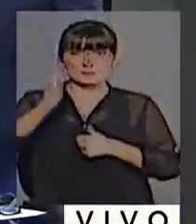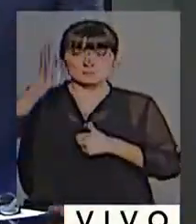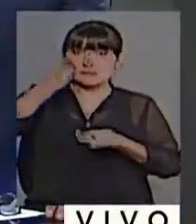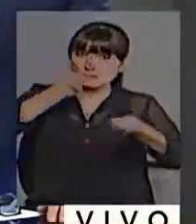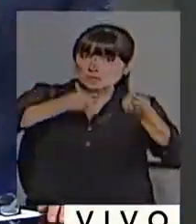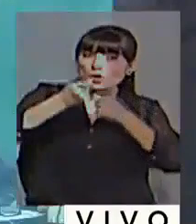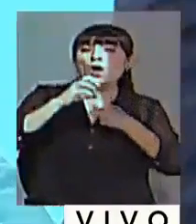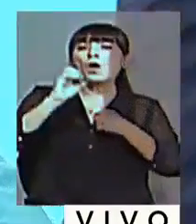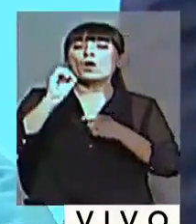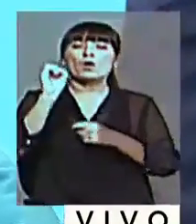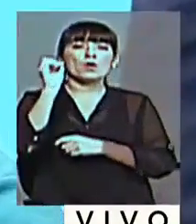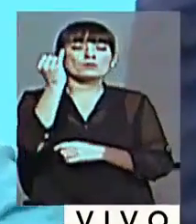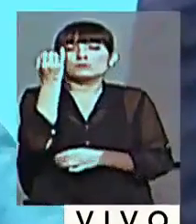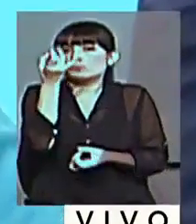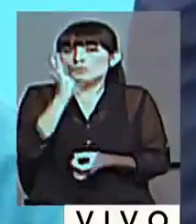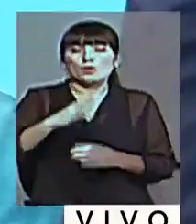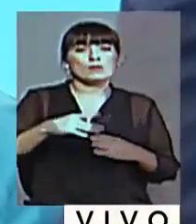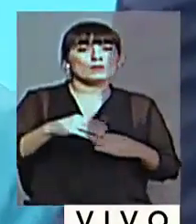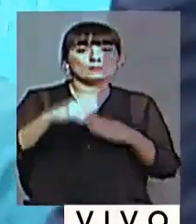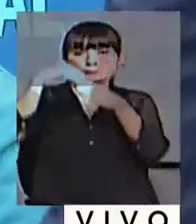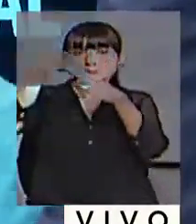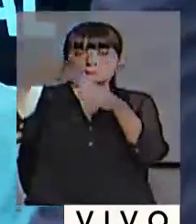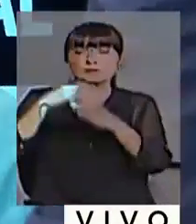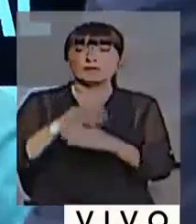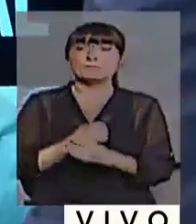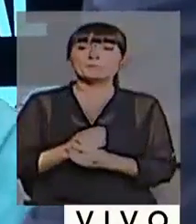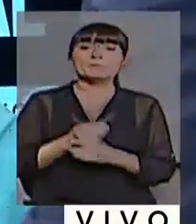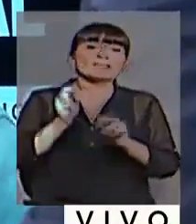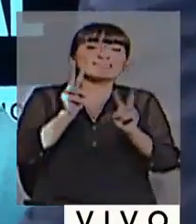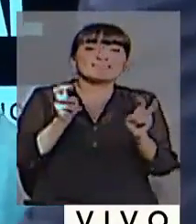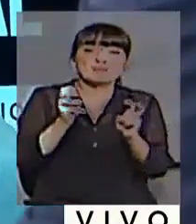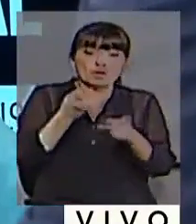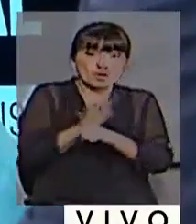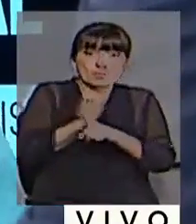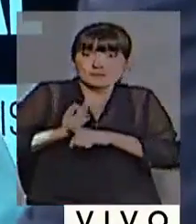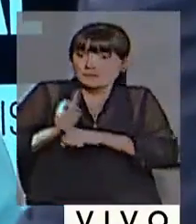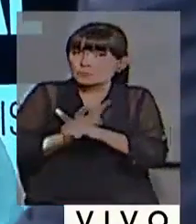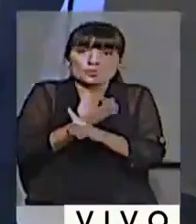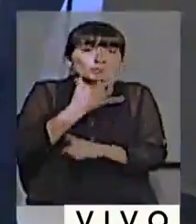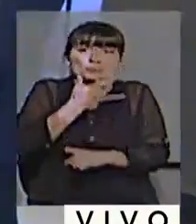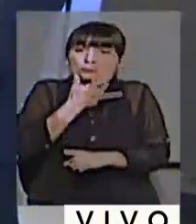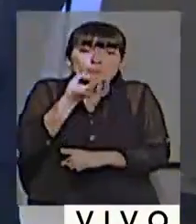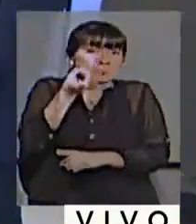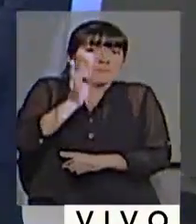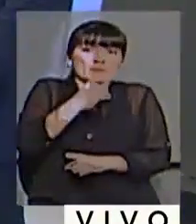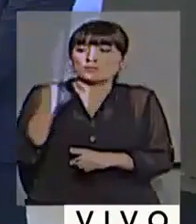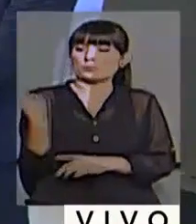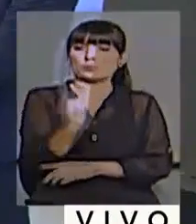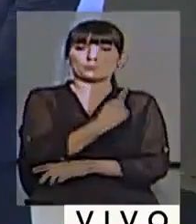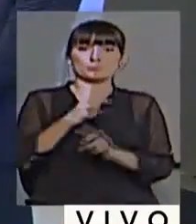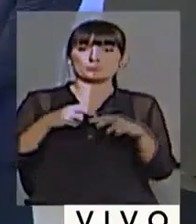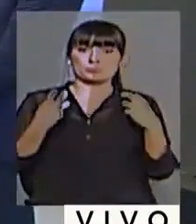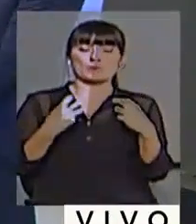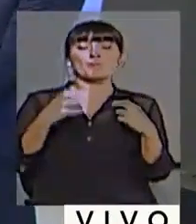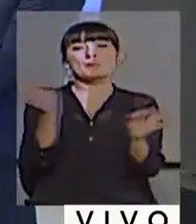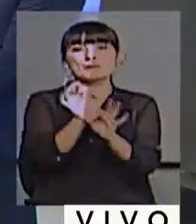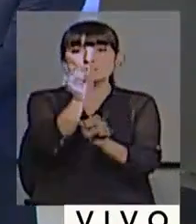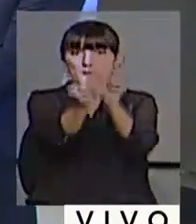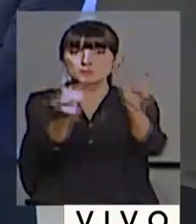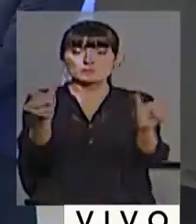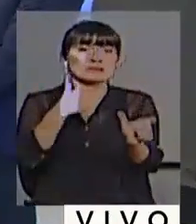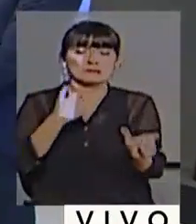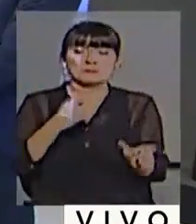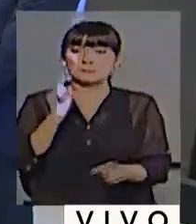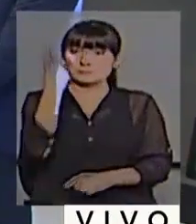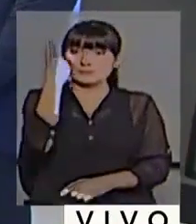Yo creo que el error de esta conversación es ponerla simplemente como una conversación entre nosotros. Expliquémosle a las personas 3 cosas. La primera, Rodrigo tiene